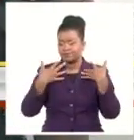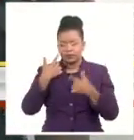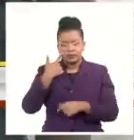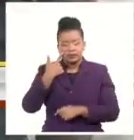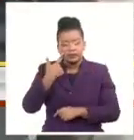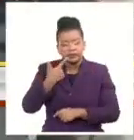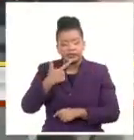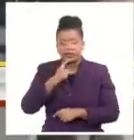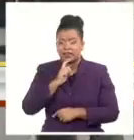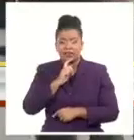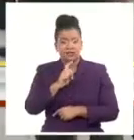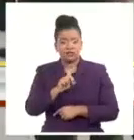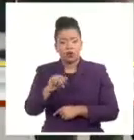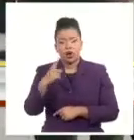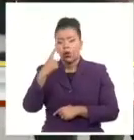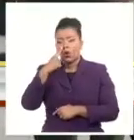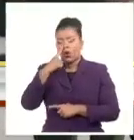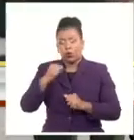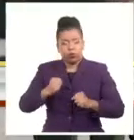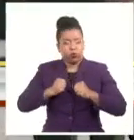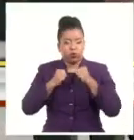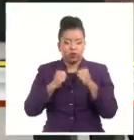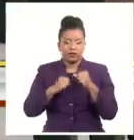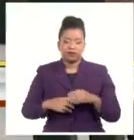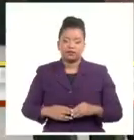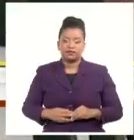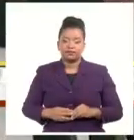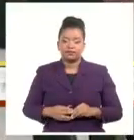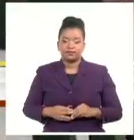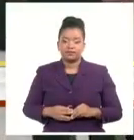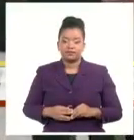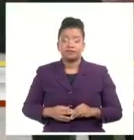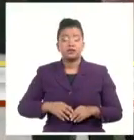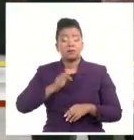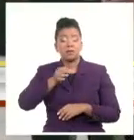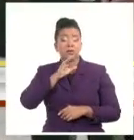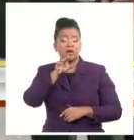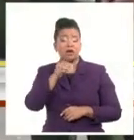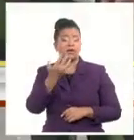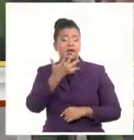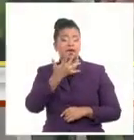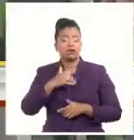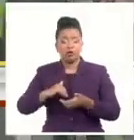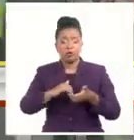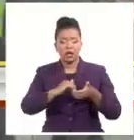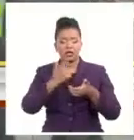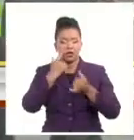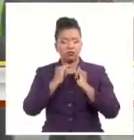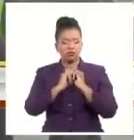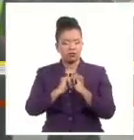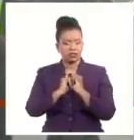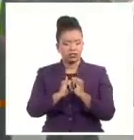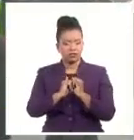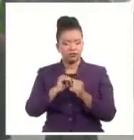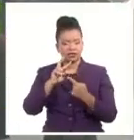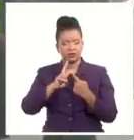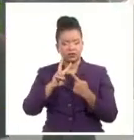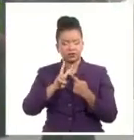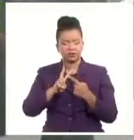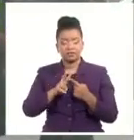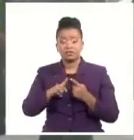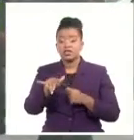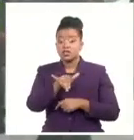visibilidad y los fuertes olores de los gases. Así lo describió el mayor Dairon González en información compartida por Cuba Debate. También